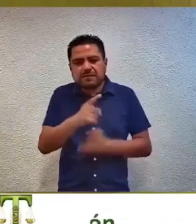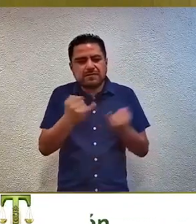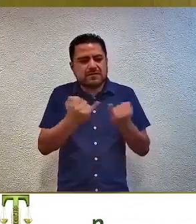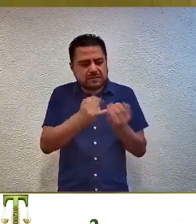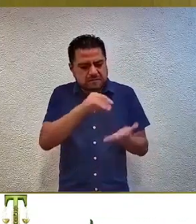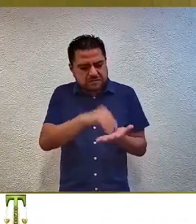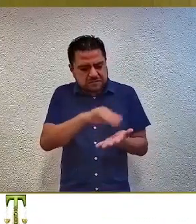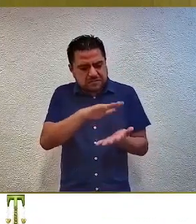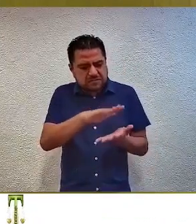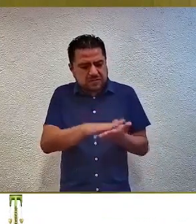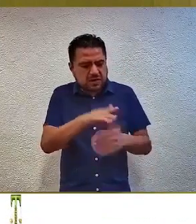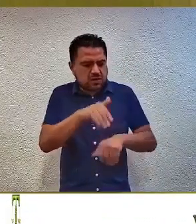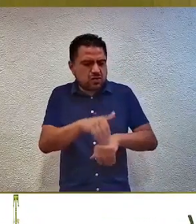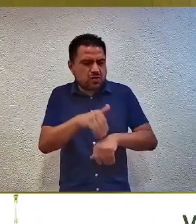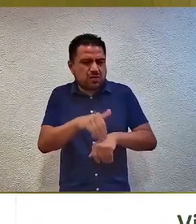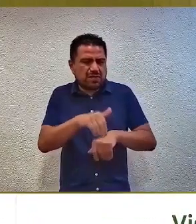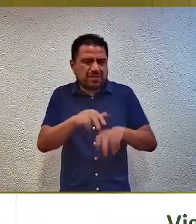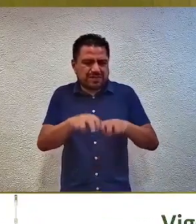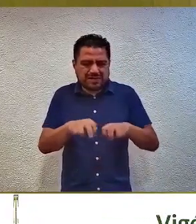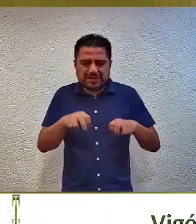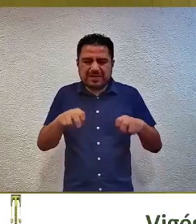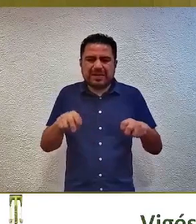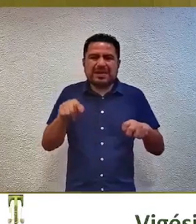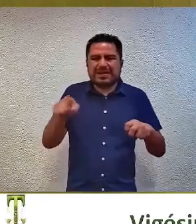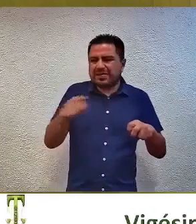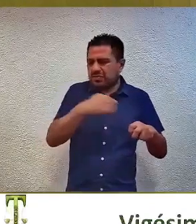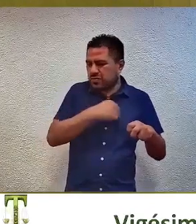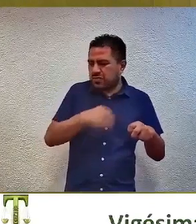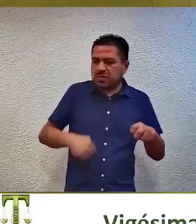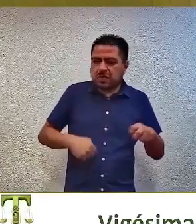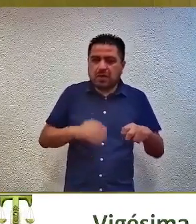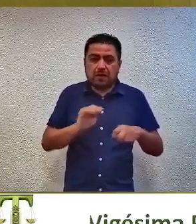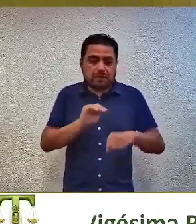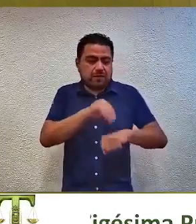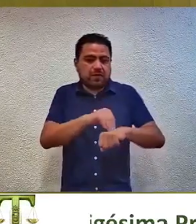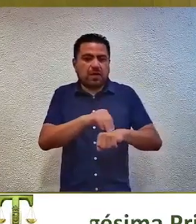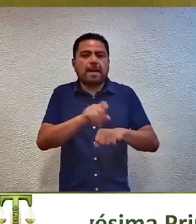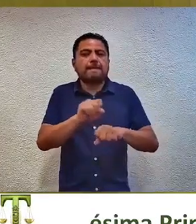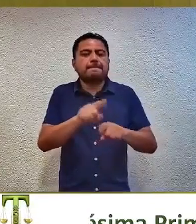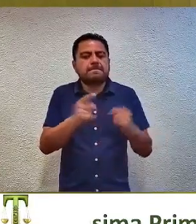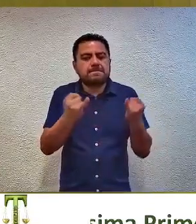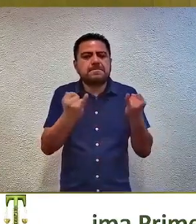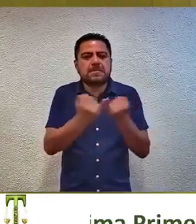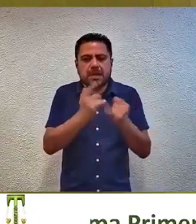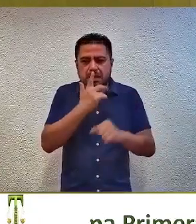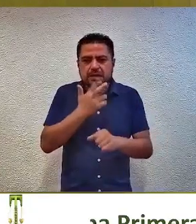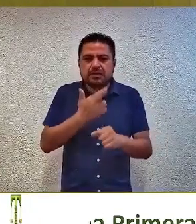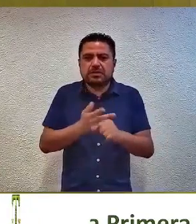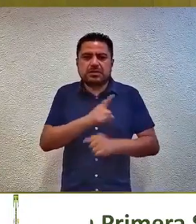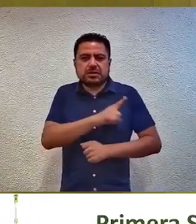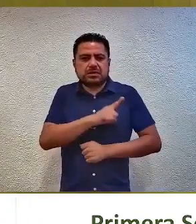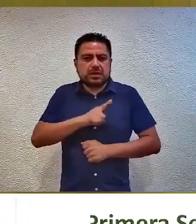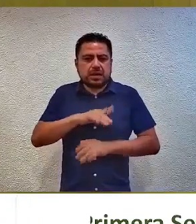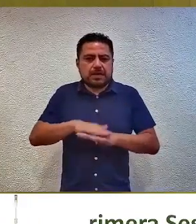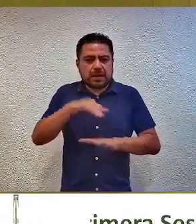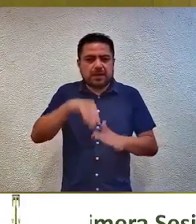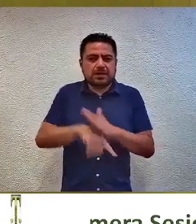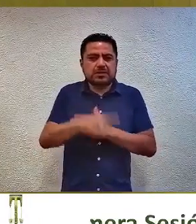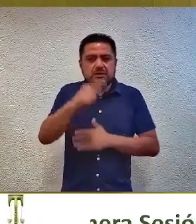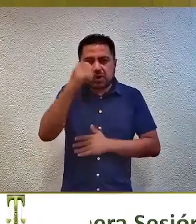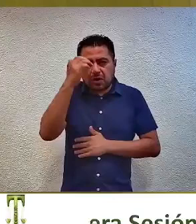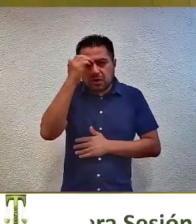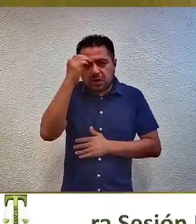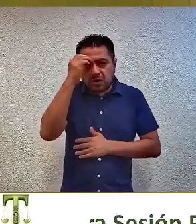citada 12ª sesión extraordinaria de Cabildo, al formar parte del mismo, tener la responsabilidad del conocimiento de su normativa